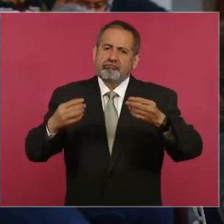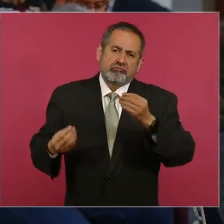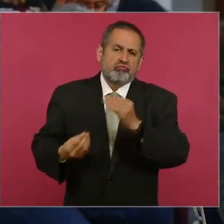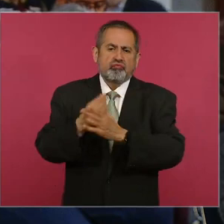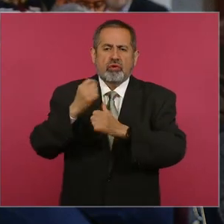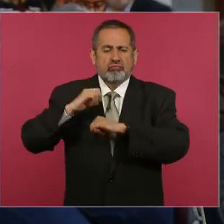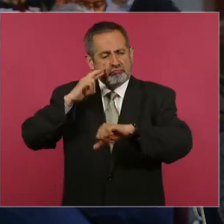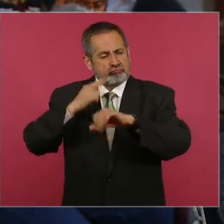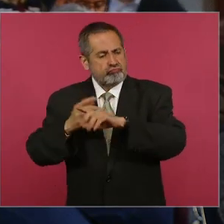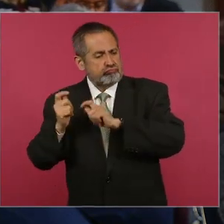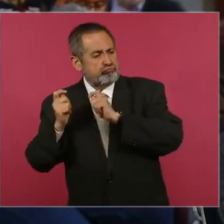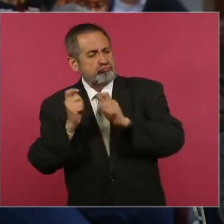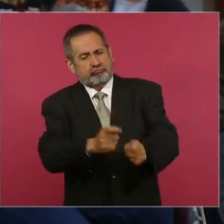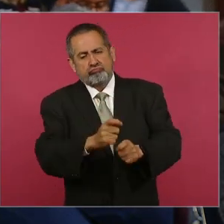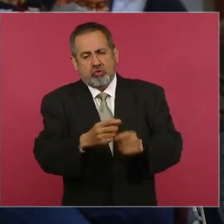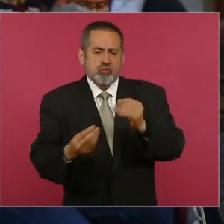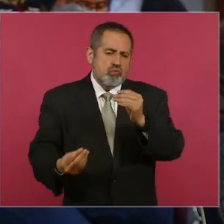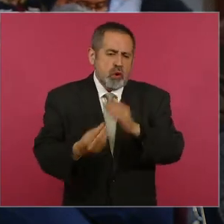a Enrique Graue.